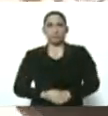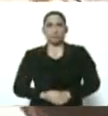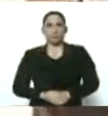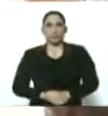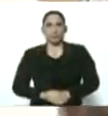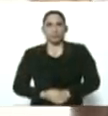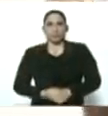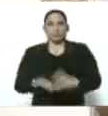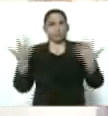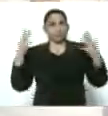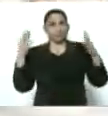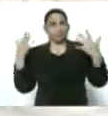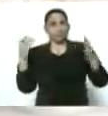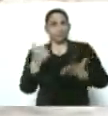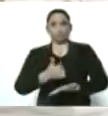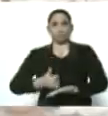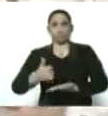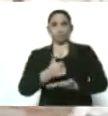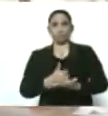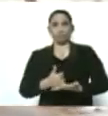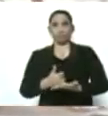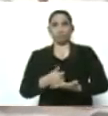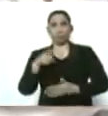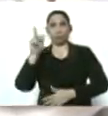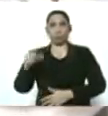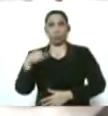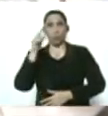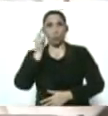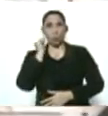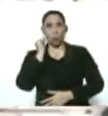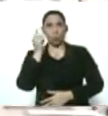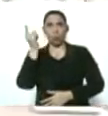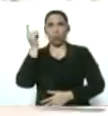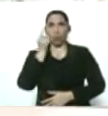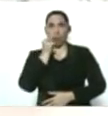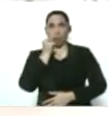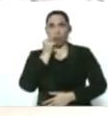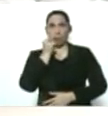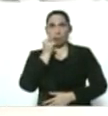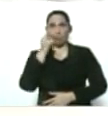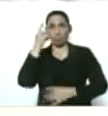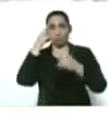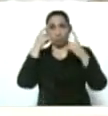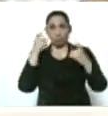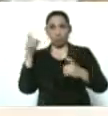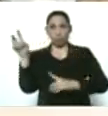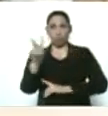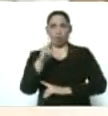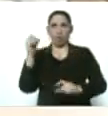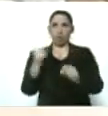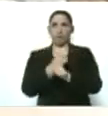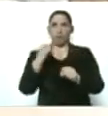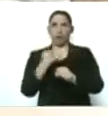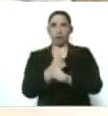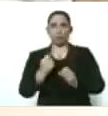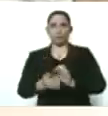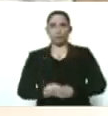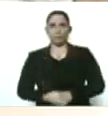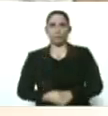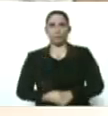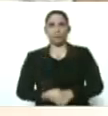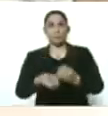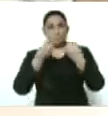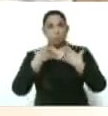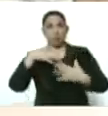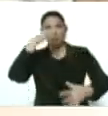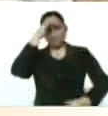la farmacéutica Sugey Lindarte. Están los profesionales de Venezuela trabajando de buena